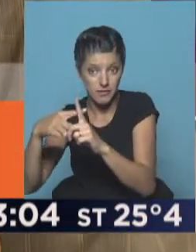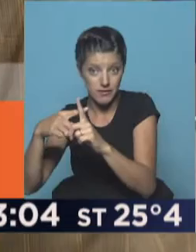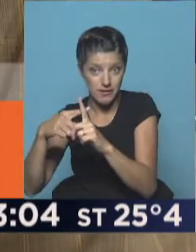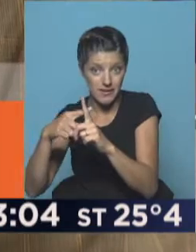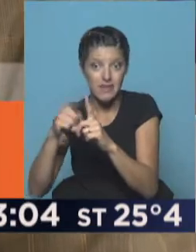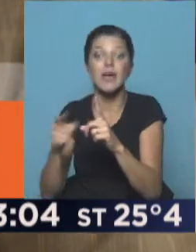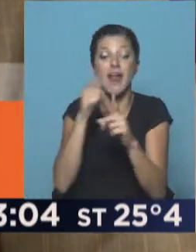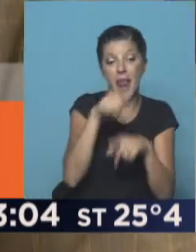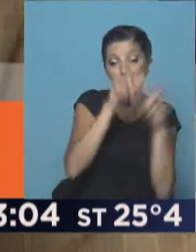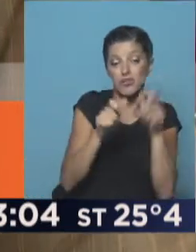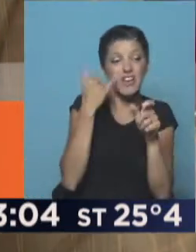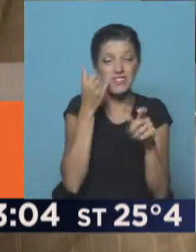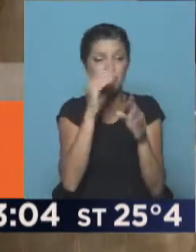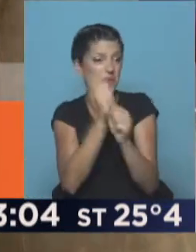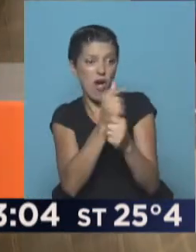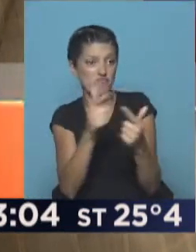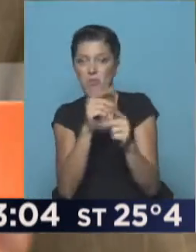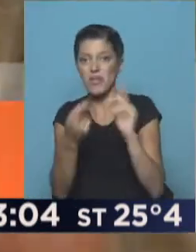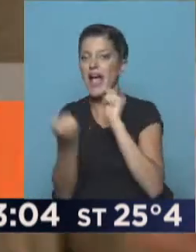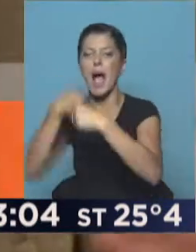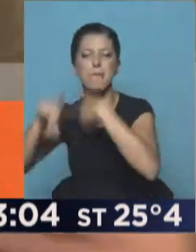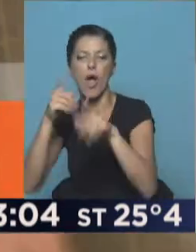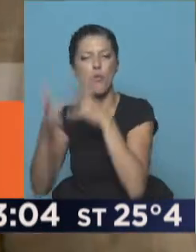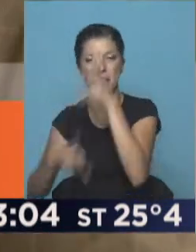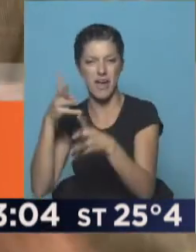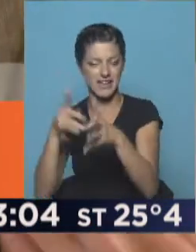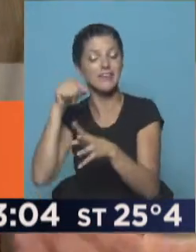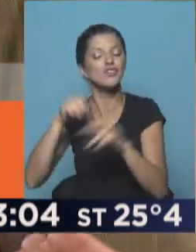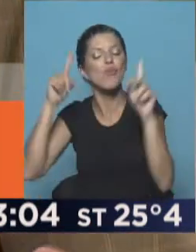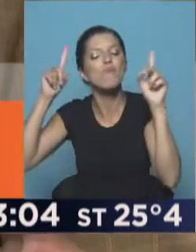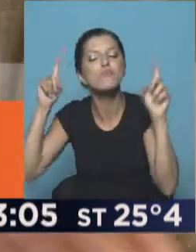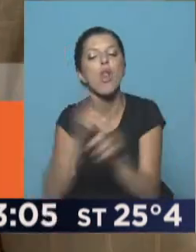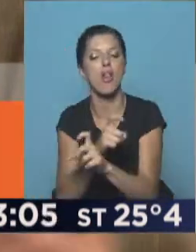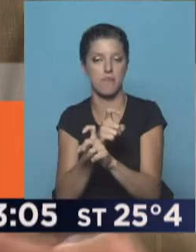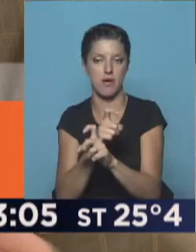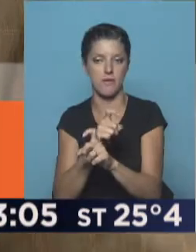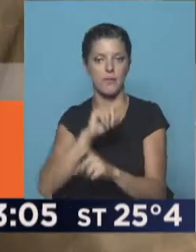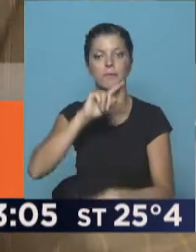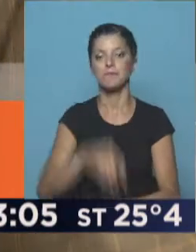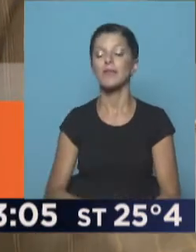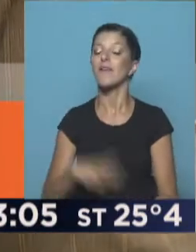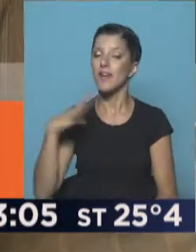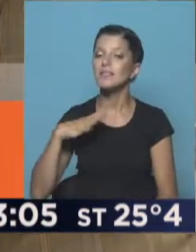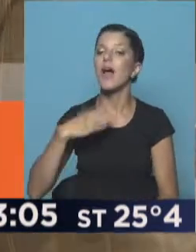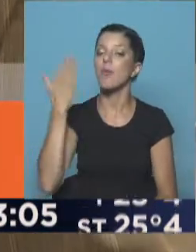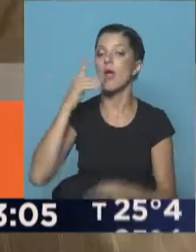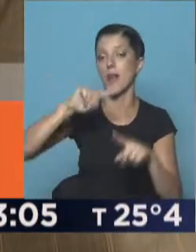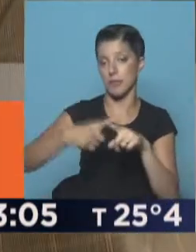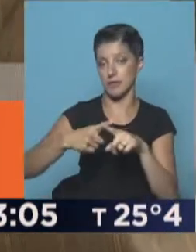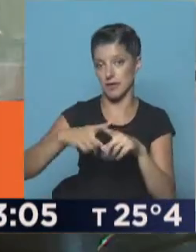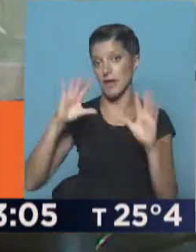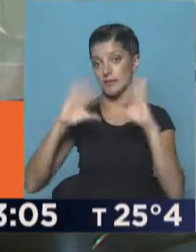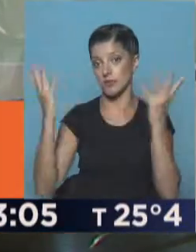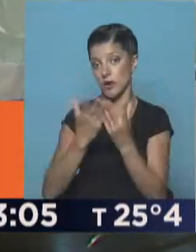por máquinas. Eso es un problema importantísimo y creo yo va a ser la agenda de política nacional e internacional dominante de los próximos 20